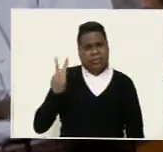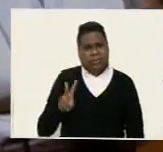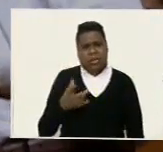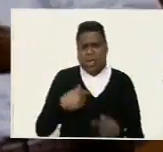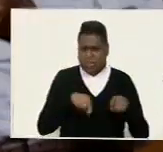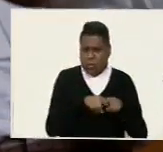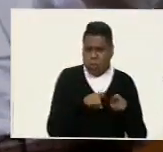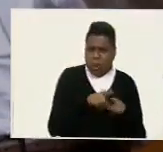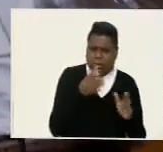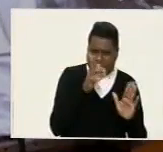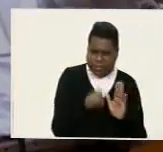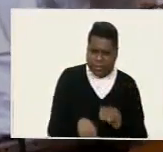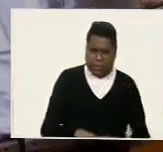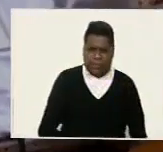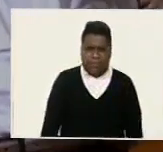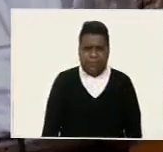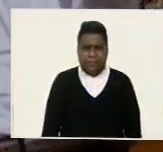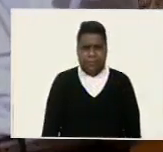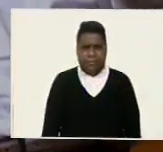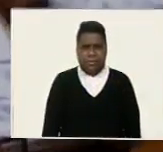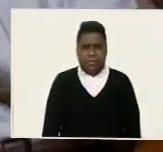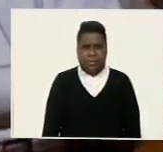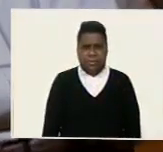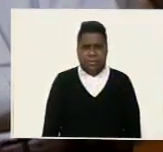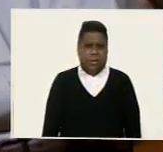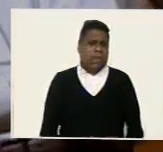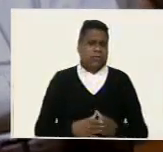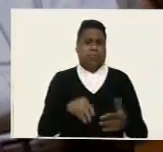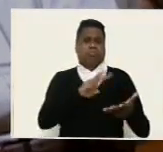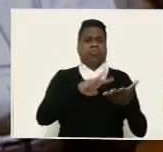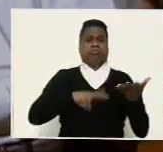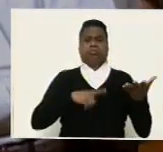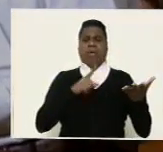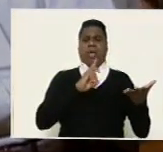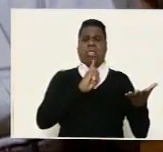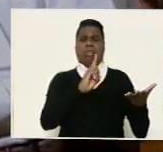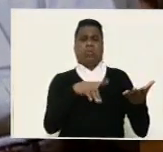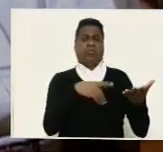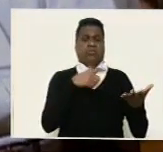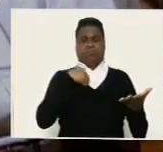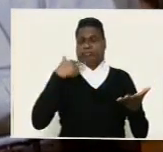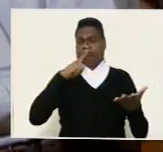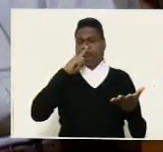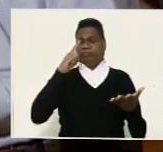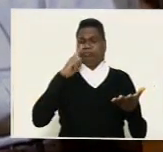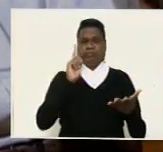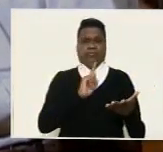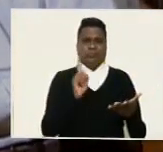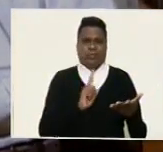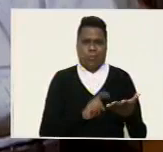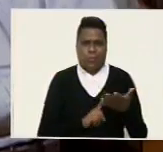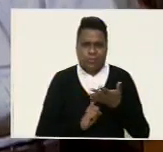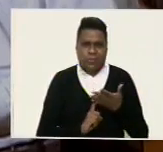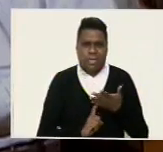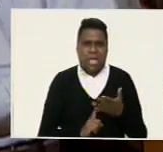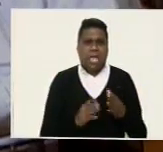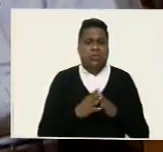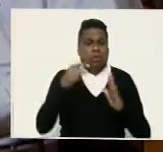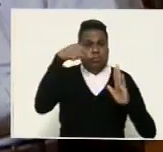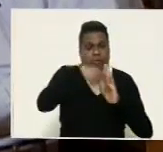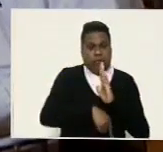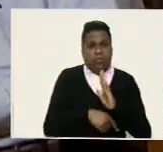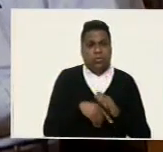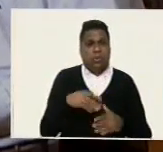Para apartarnos un poco de los discursos patrioteros inflamados e ir a la realidad y a la esencia de las cosas, que es cómo